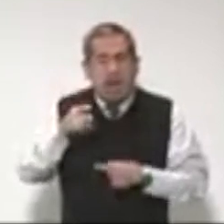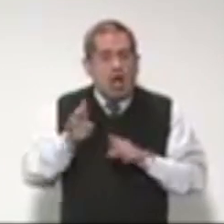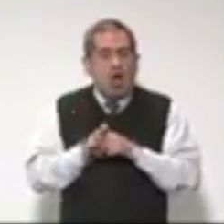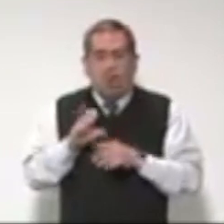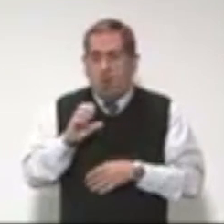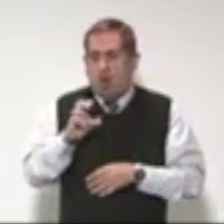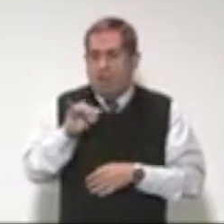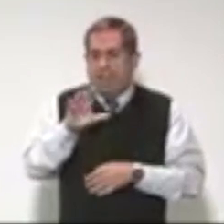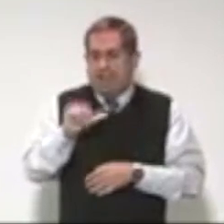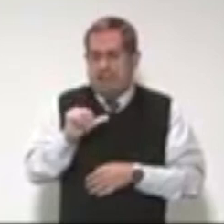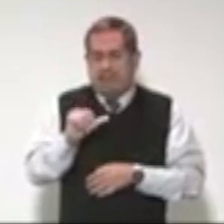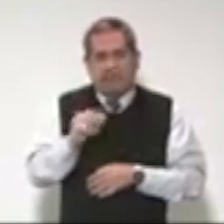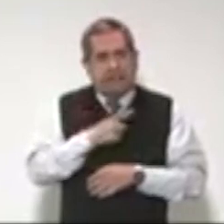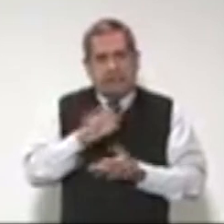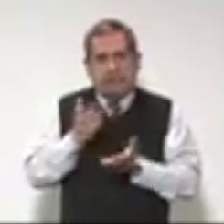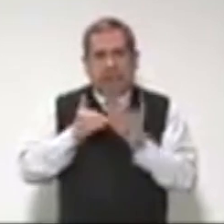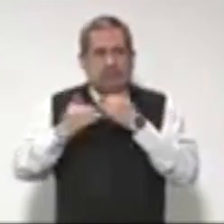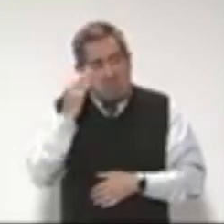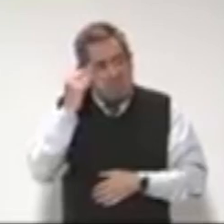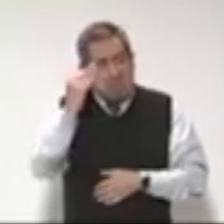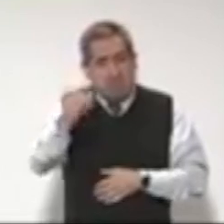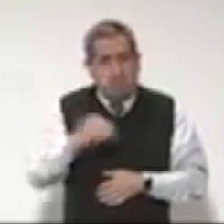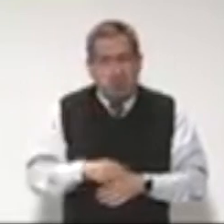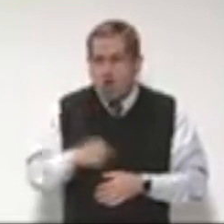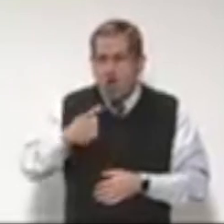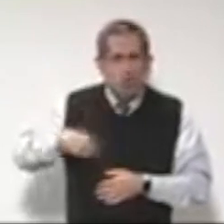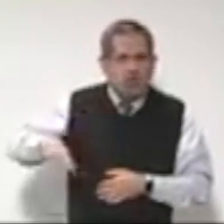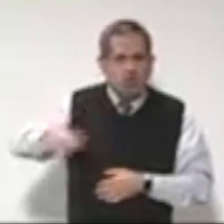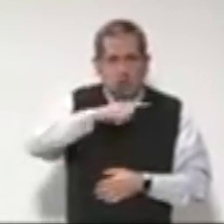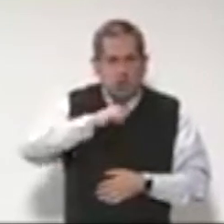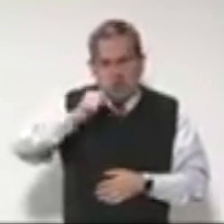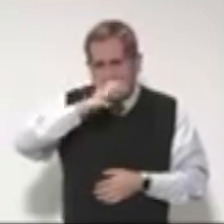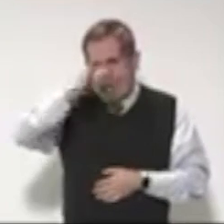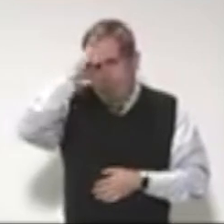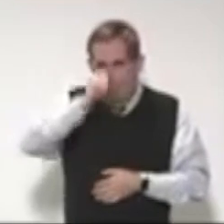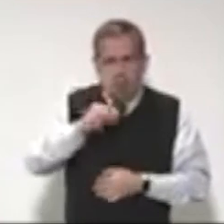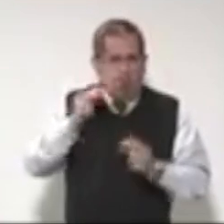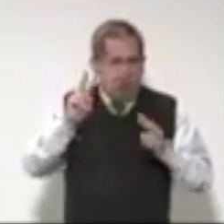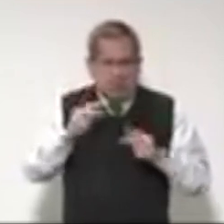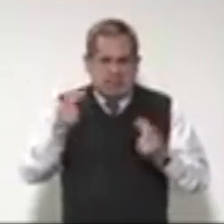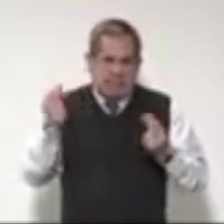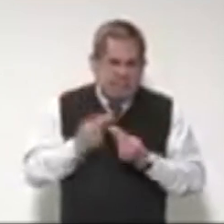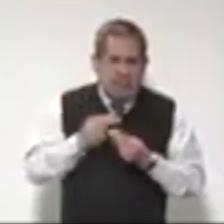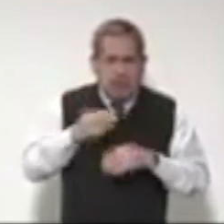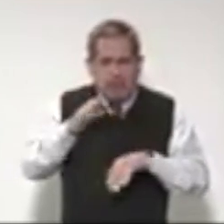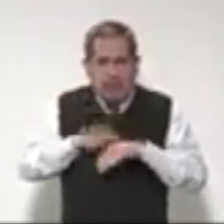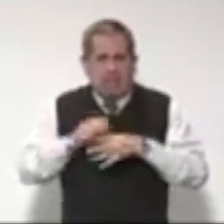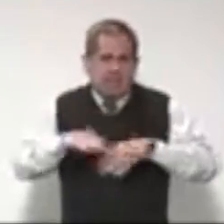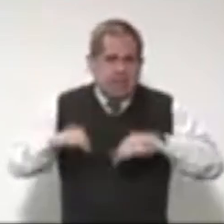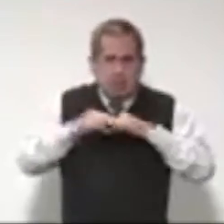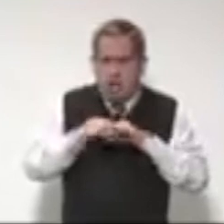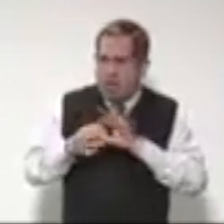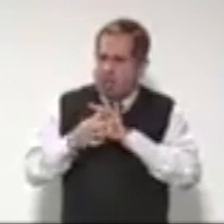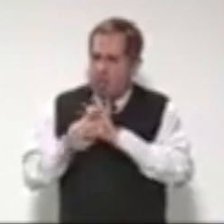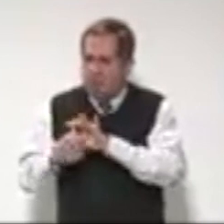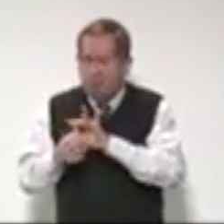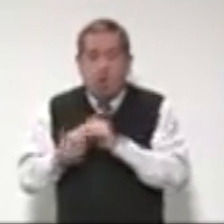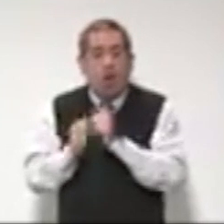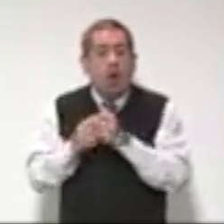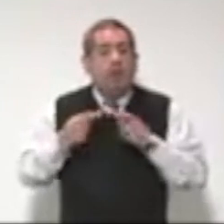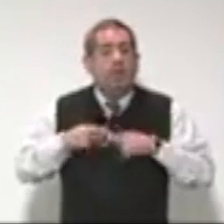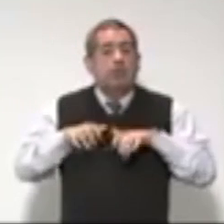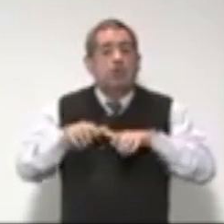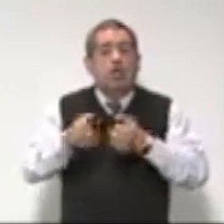crisis provocada por el cob y 19 que hoy más que nunca necesitamos fungir como aliados de la sociedad